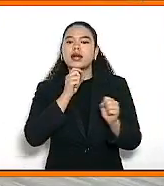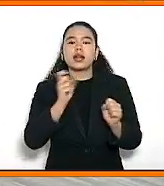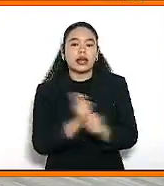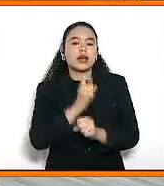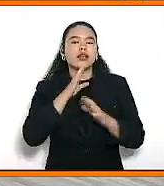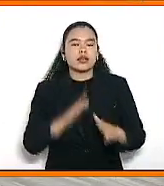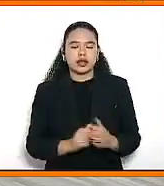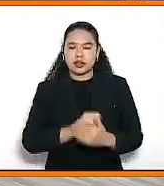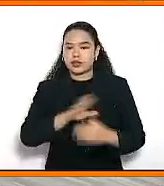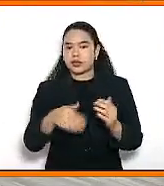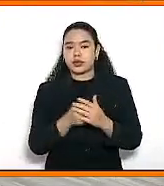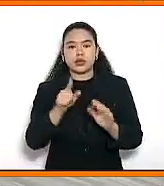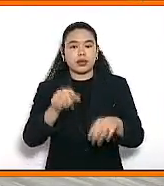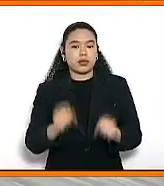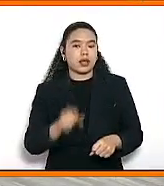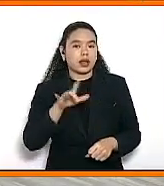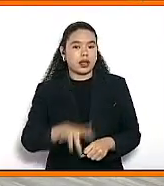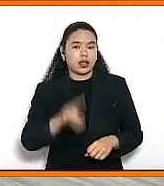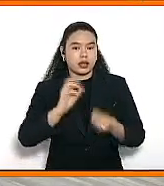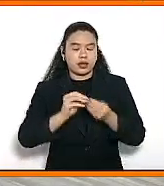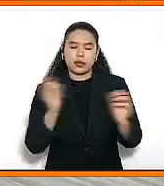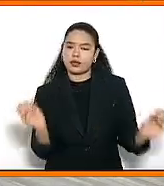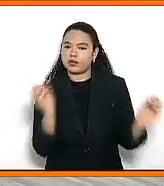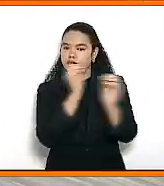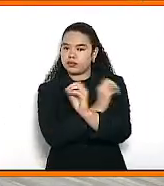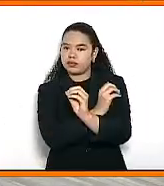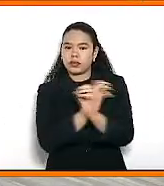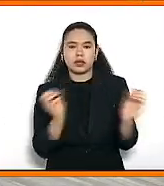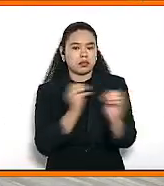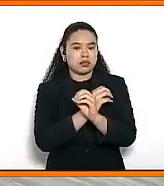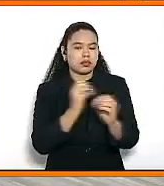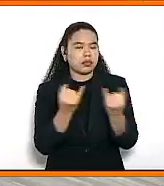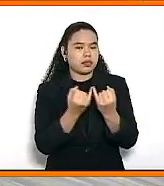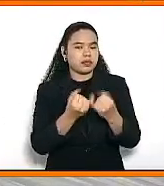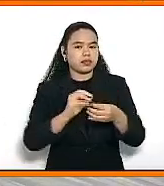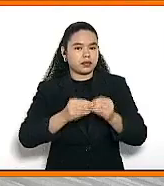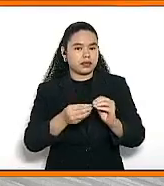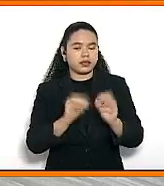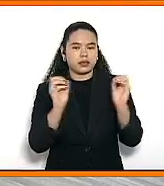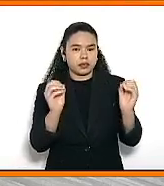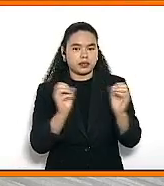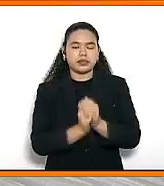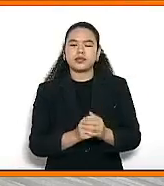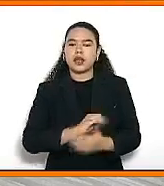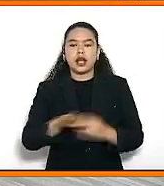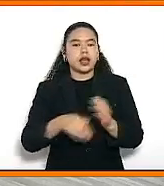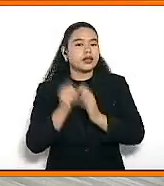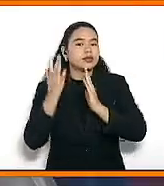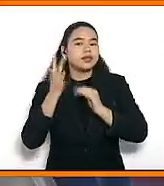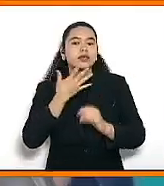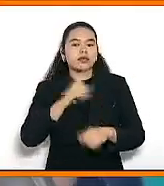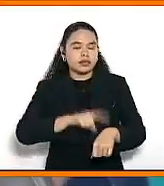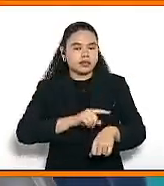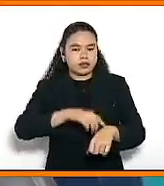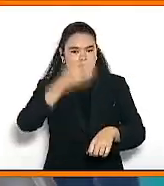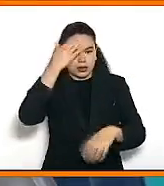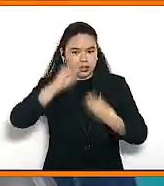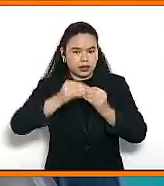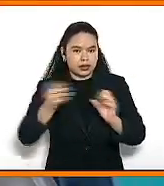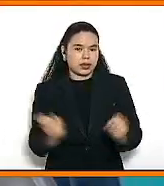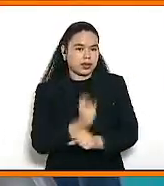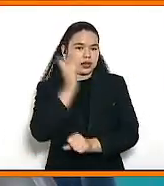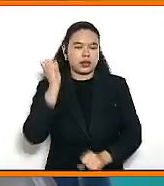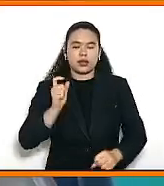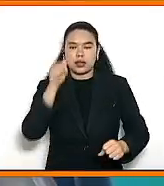a lo Catracho y optar por tu jugada de mixeados, ordenados y posicionados. Te deseo mucha suerte porque tu primer número ganador, su primer